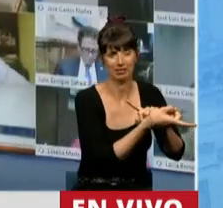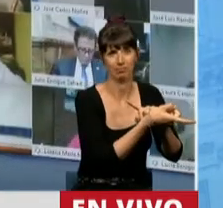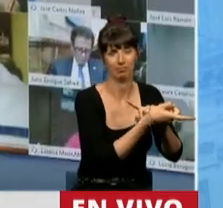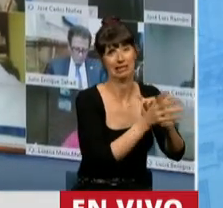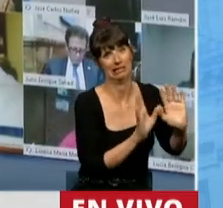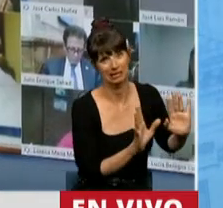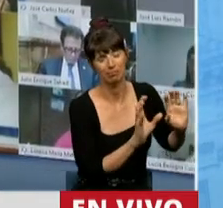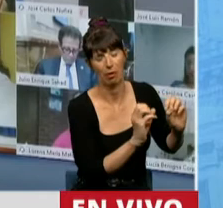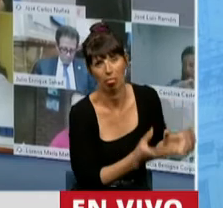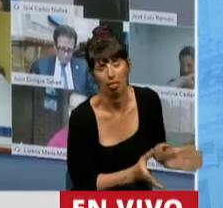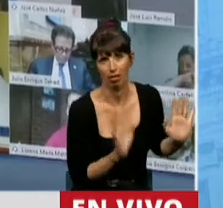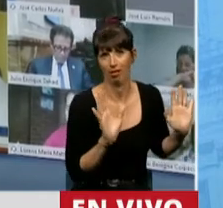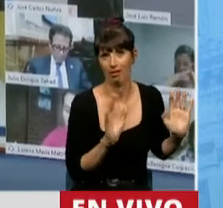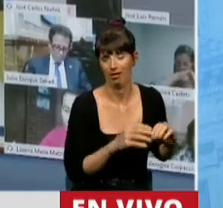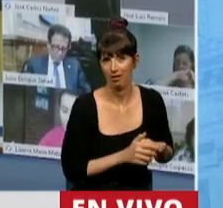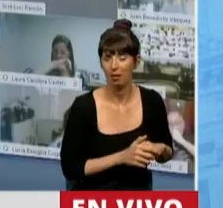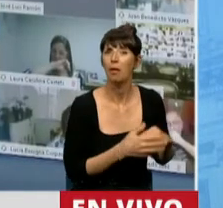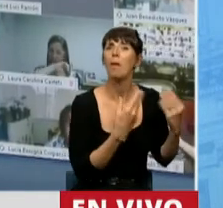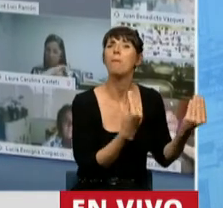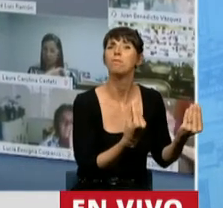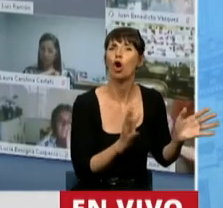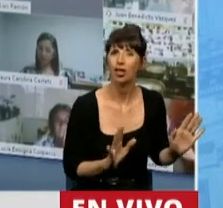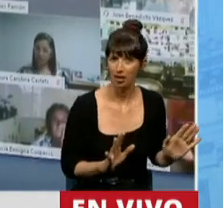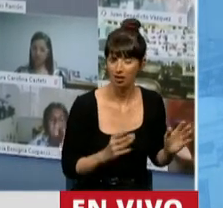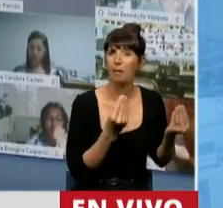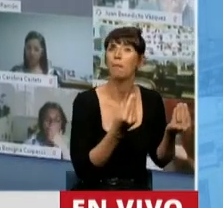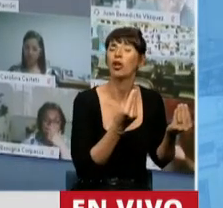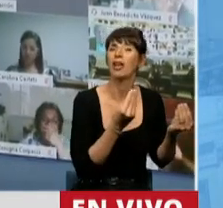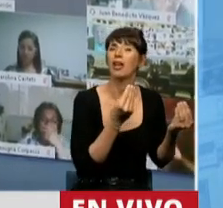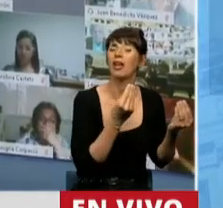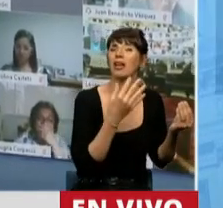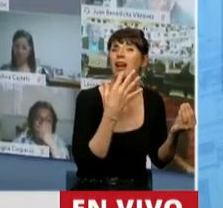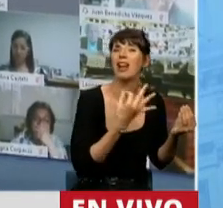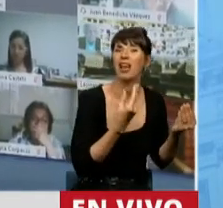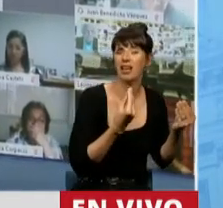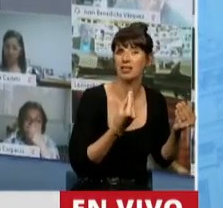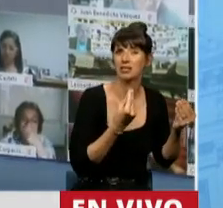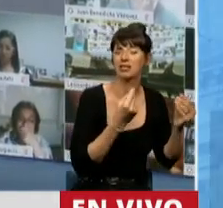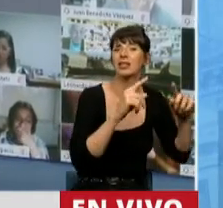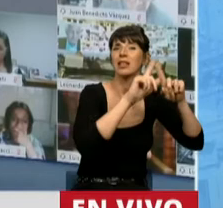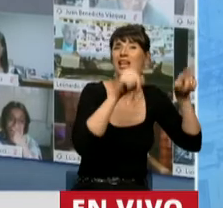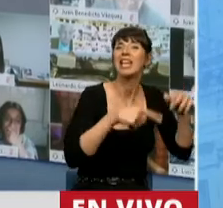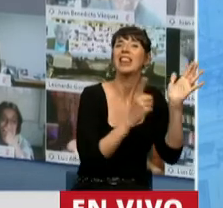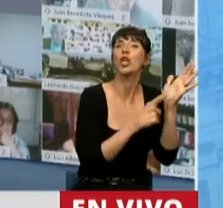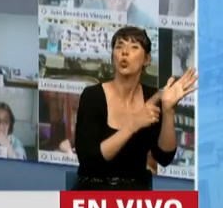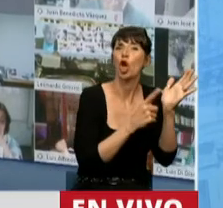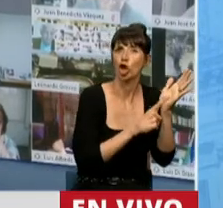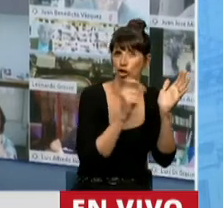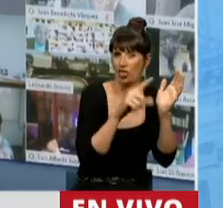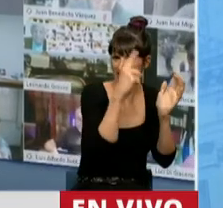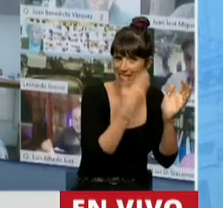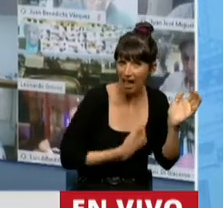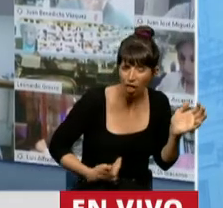Y se ha debilitado porque ¿cuáles son sus activos? Títulos públicos, acciones